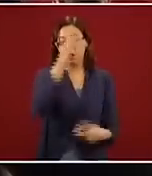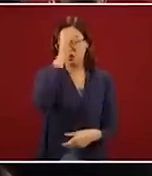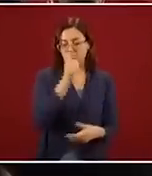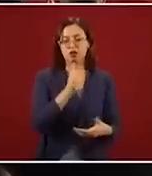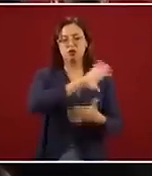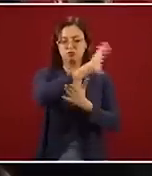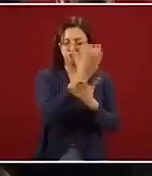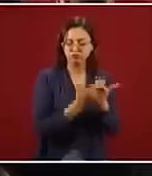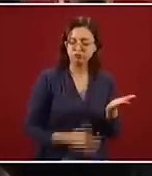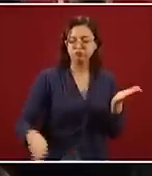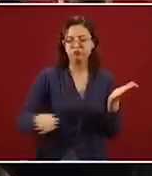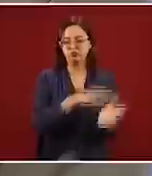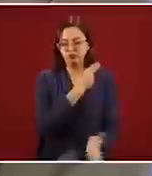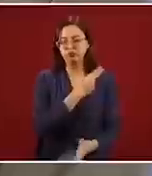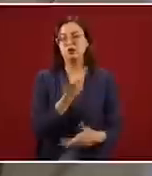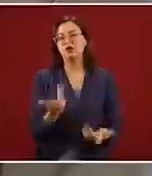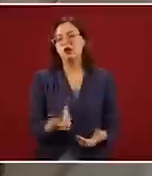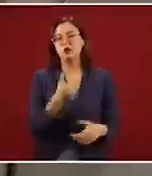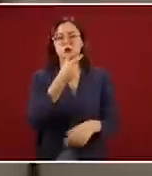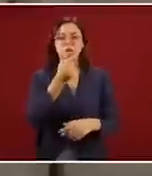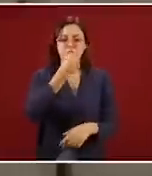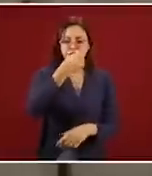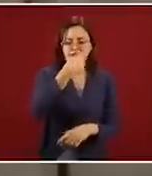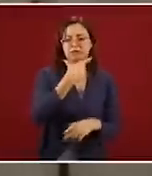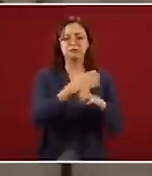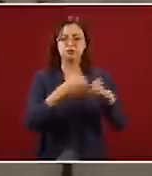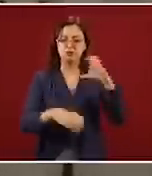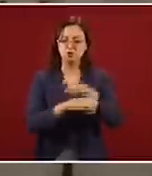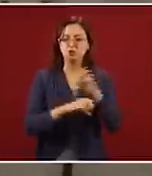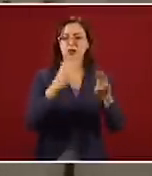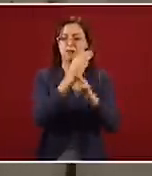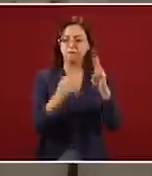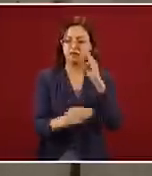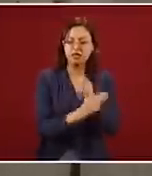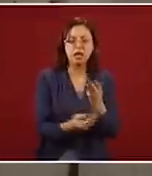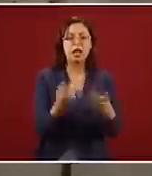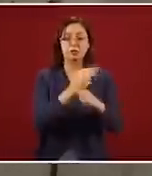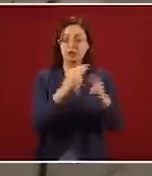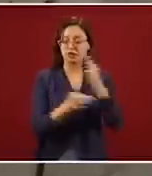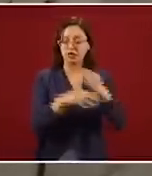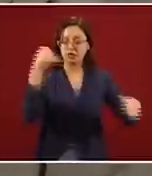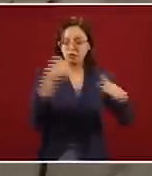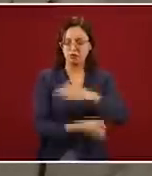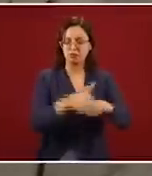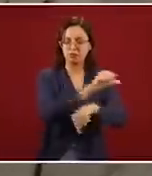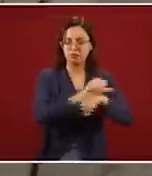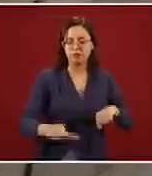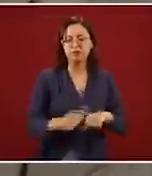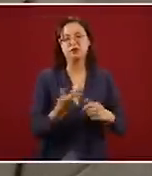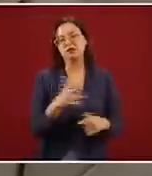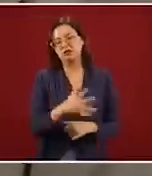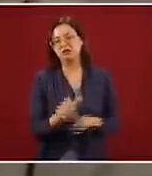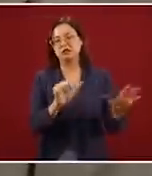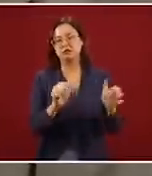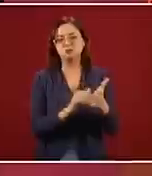algunos casos incluso material y equipo quirúrgico. Este es un contrato que en promedio son 650 millones de